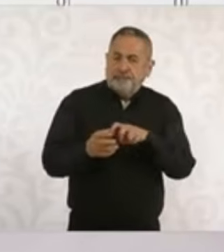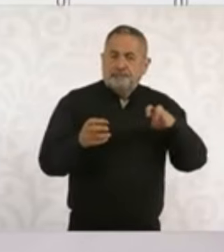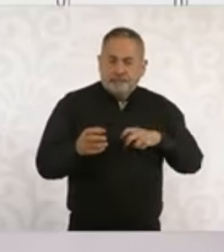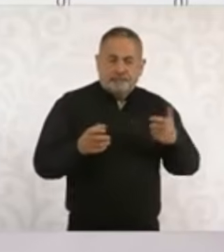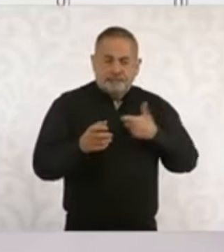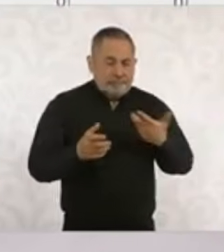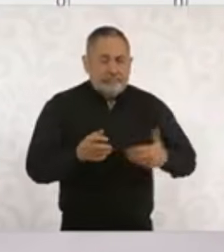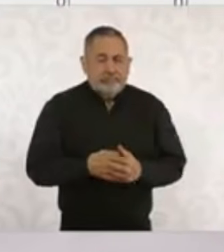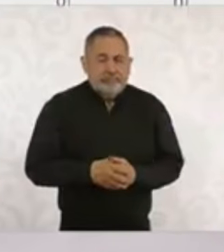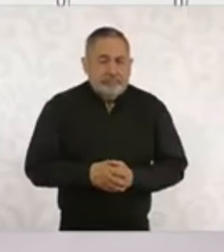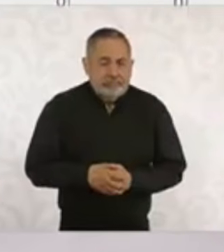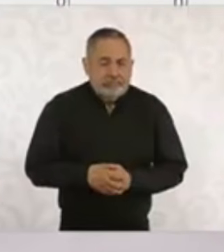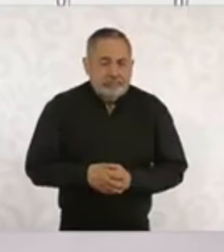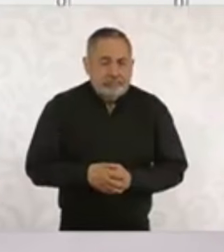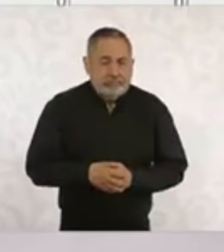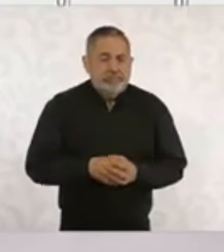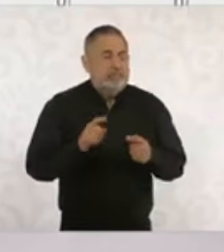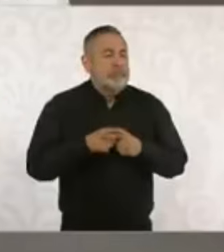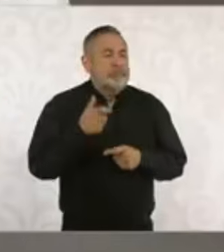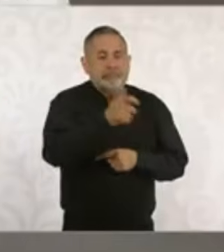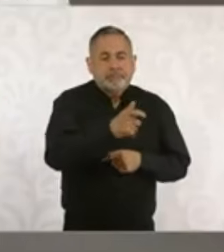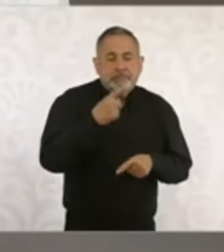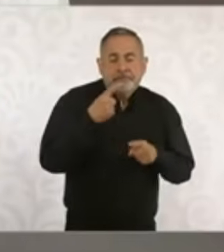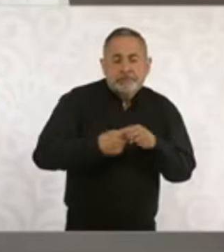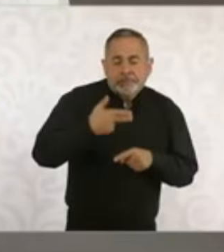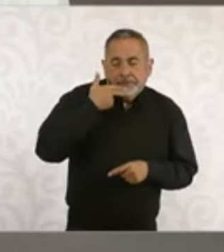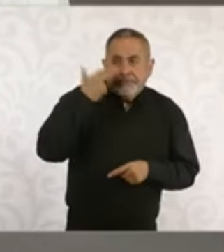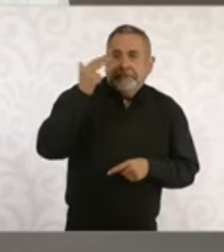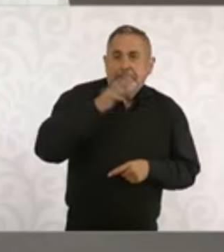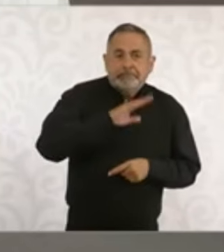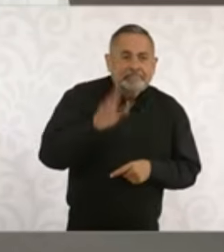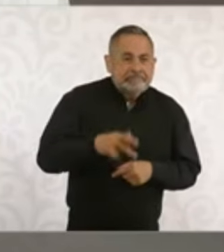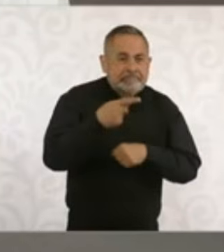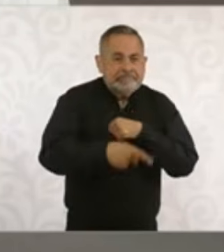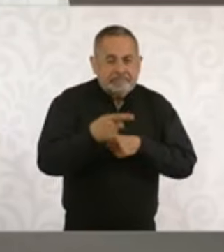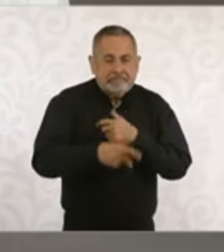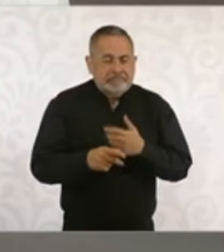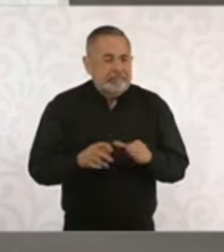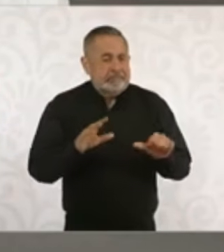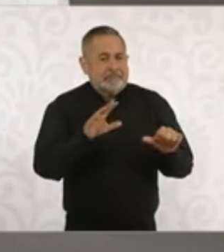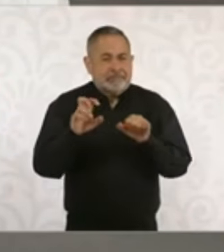Pago por riesgo,